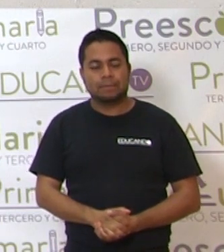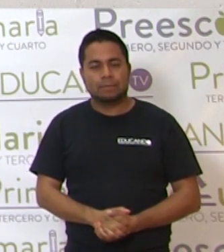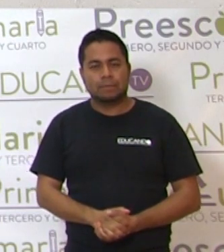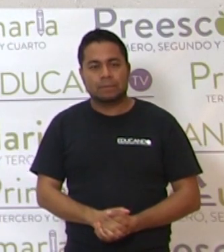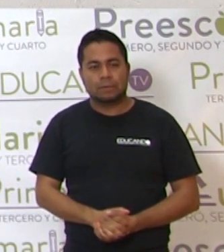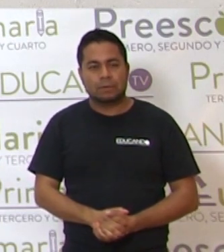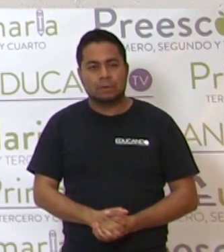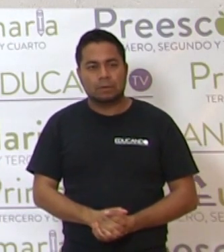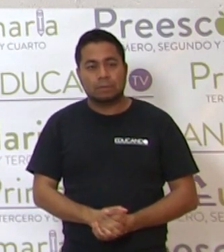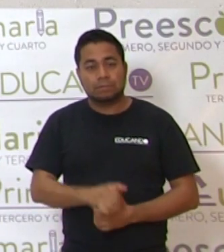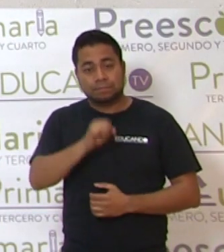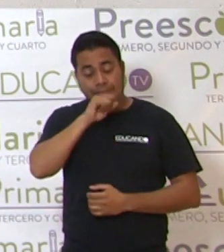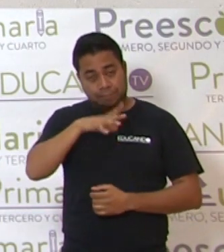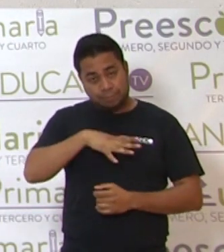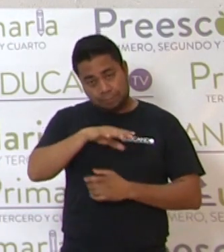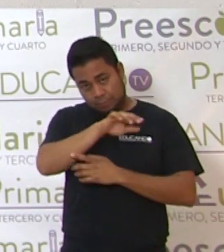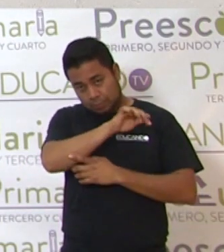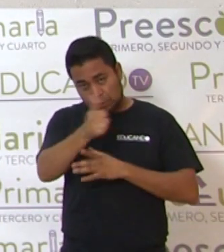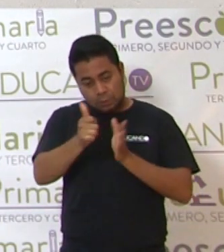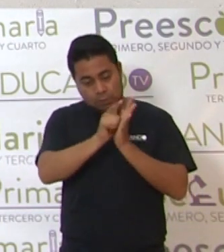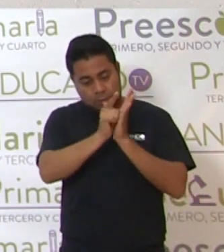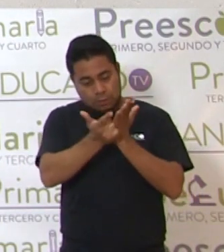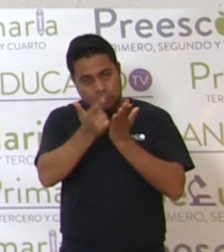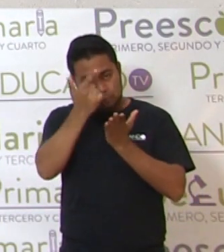Te traigo otro libro para compartir